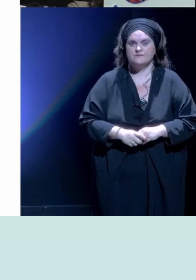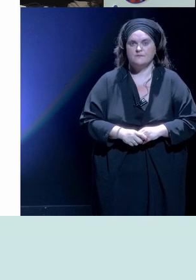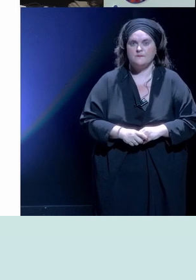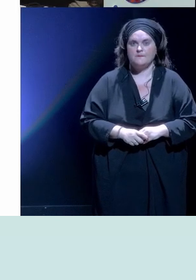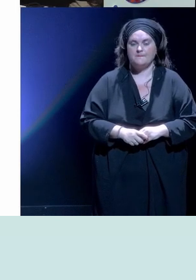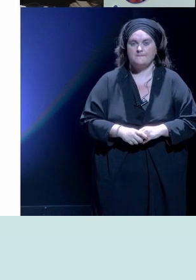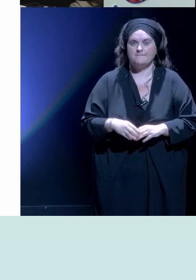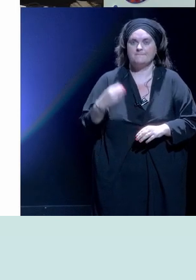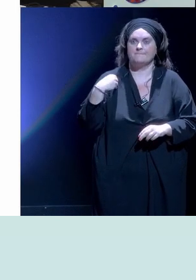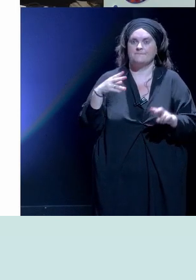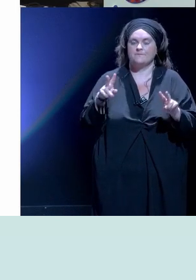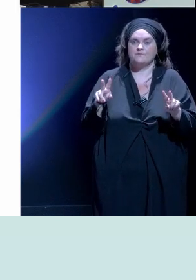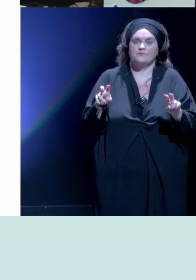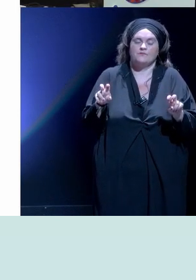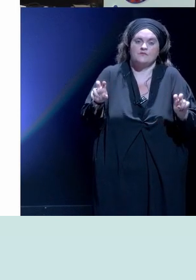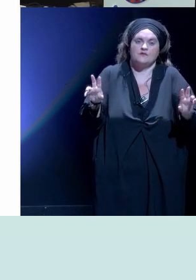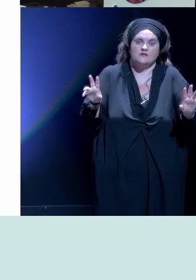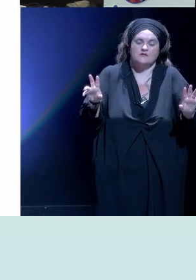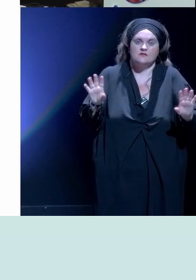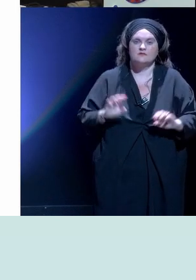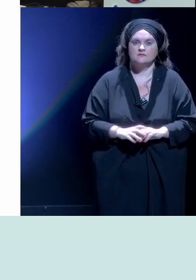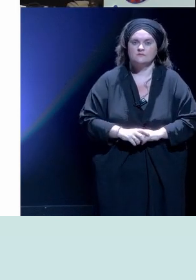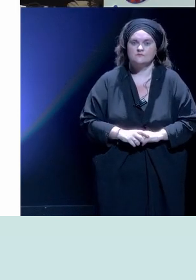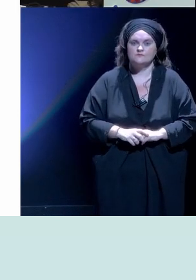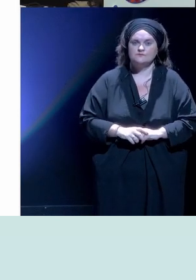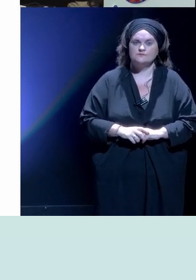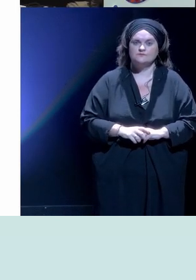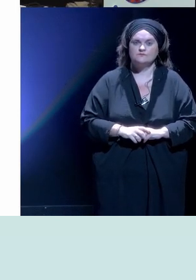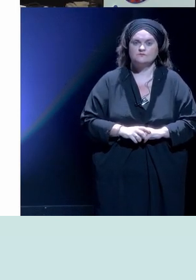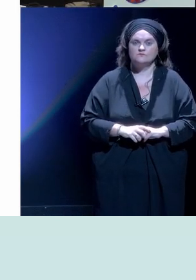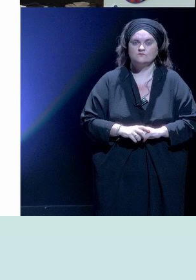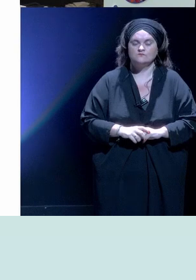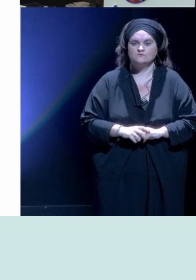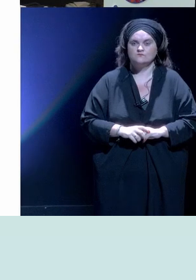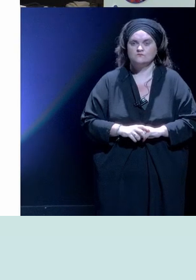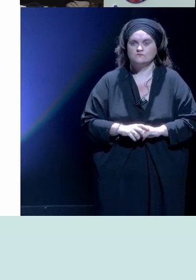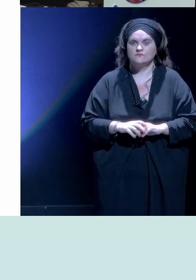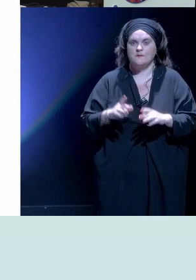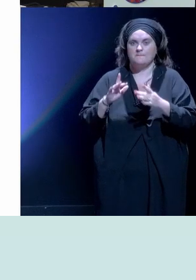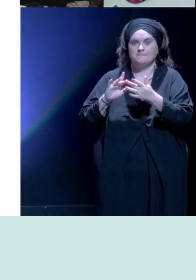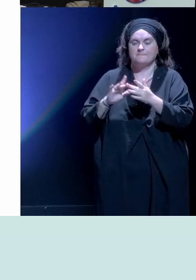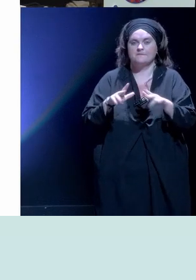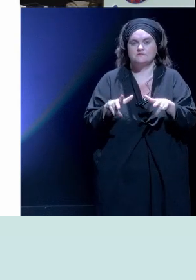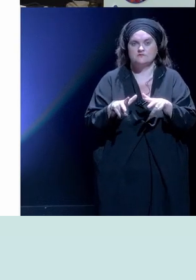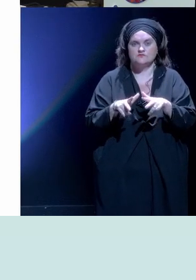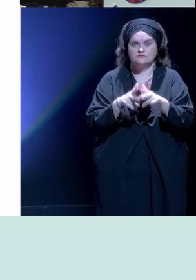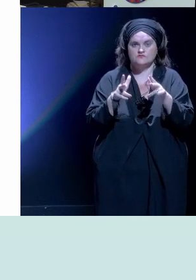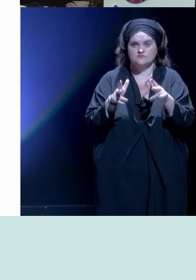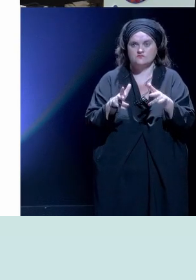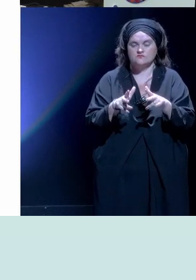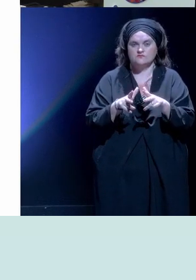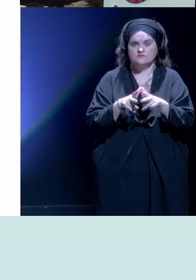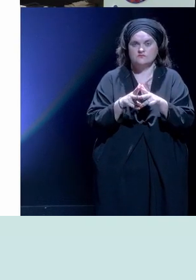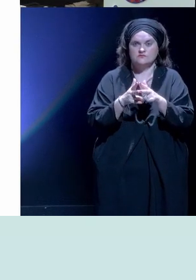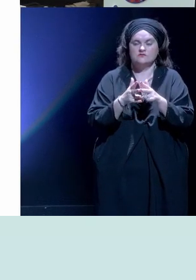podría considerarse o podría llevarnos a pensar que los vínculos sociales se